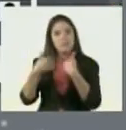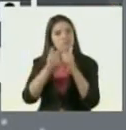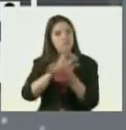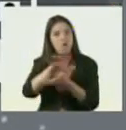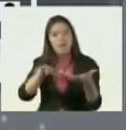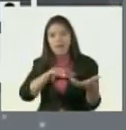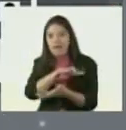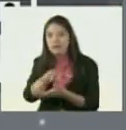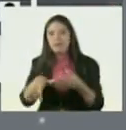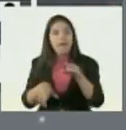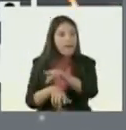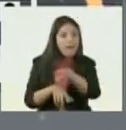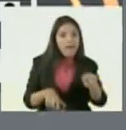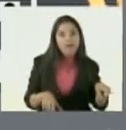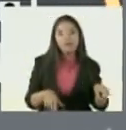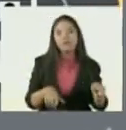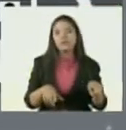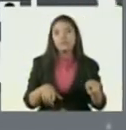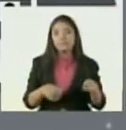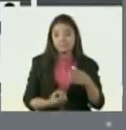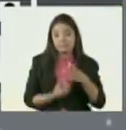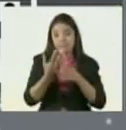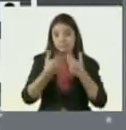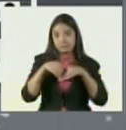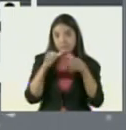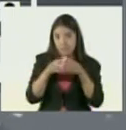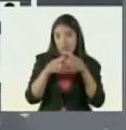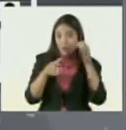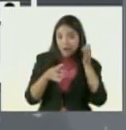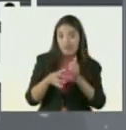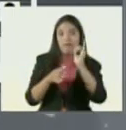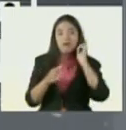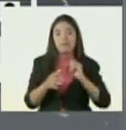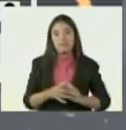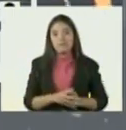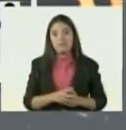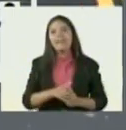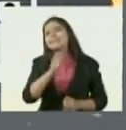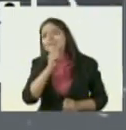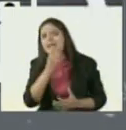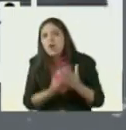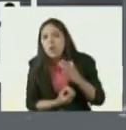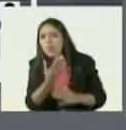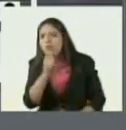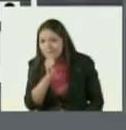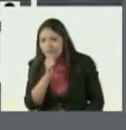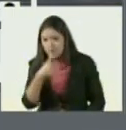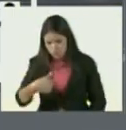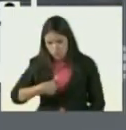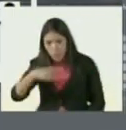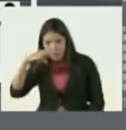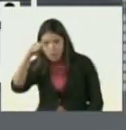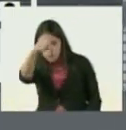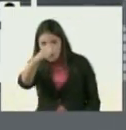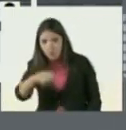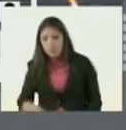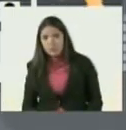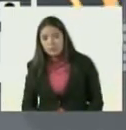violencia. Ellos son los que armaron los grupos estos que tienen. ¿Ah? ¿Quién los armó? ¿Los armó Nicolás Maduro?